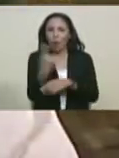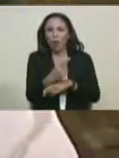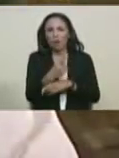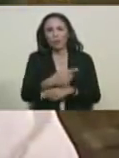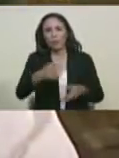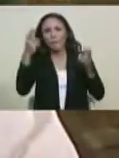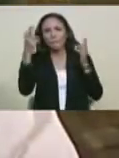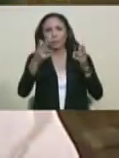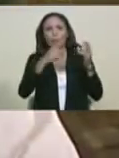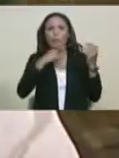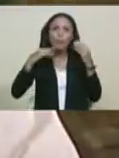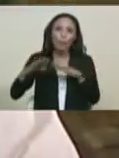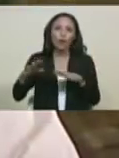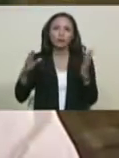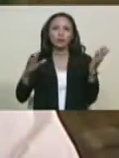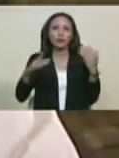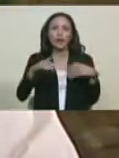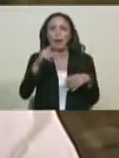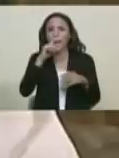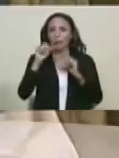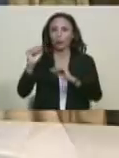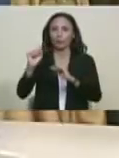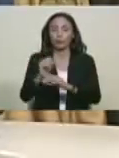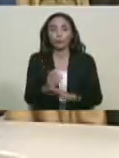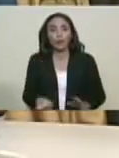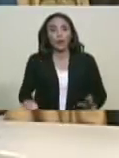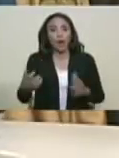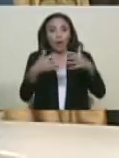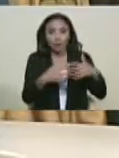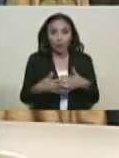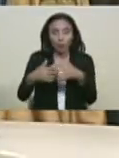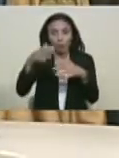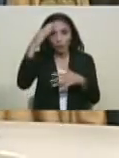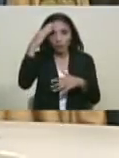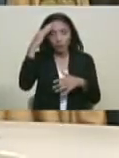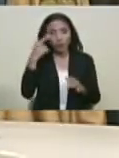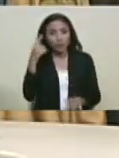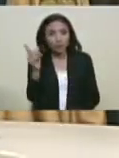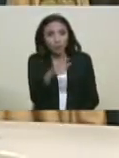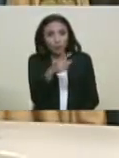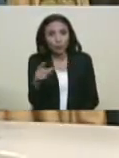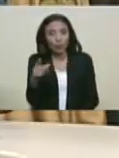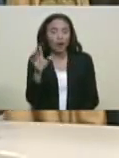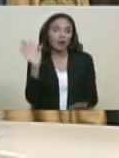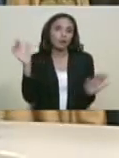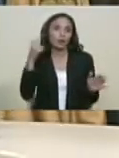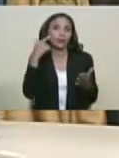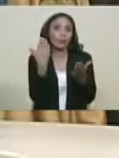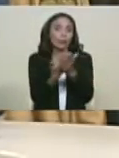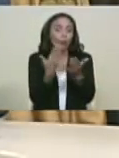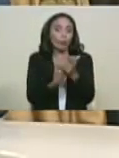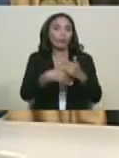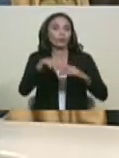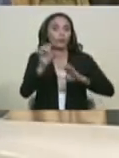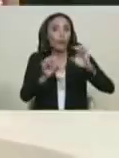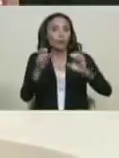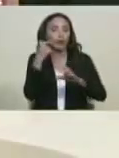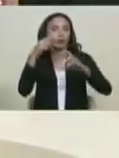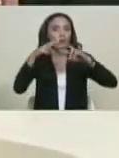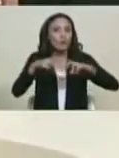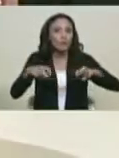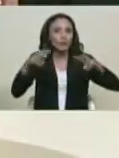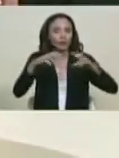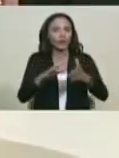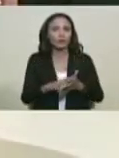hasta donde sabían los cuerpos de seguridad de eeuu eso está por saberse por comprobarse hay un